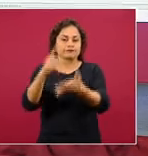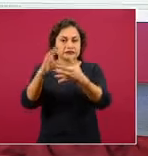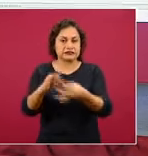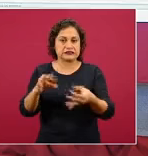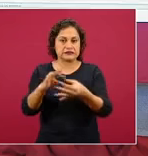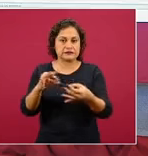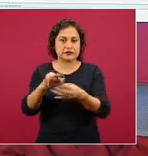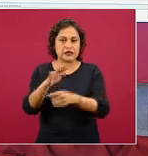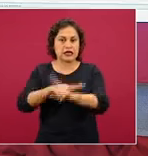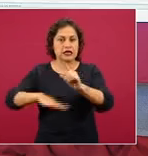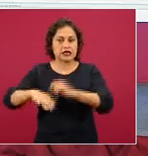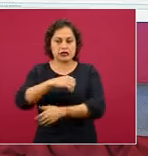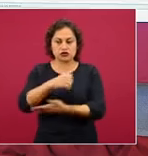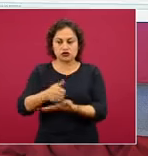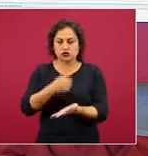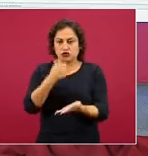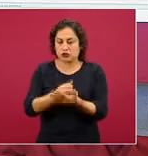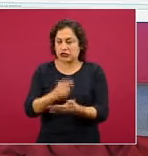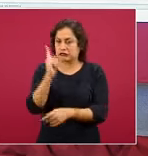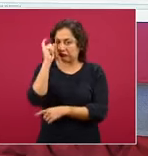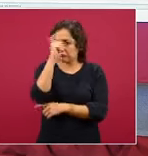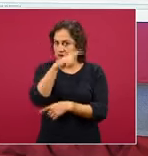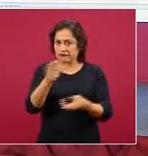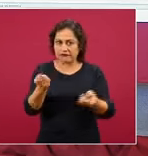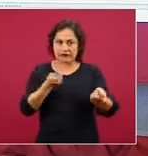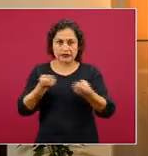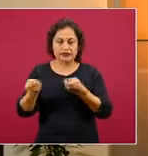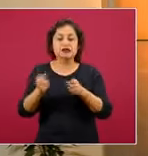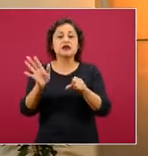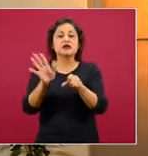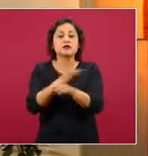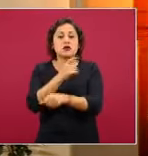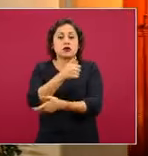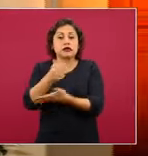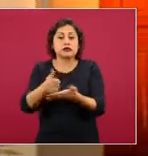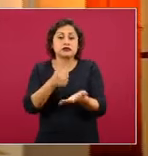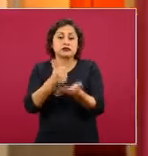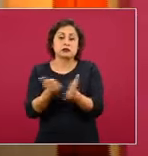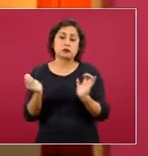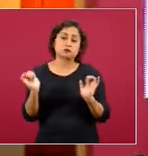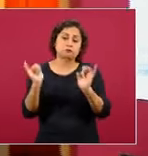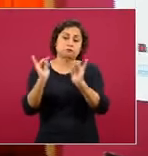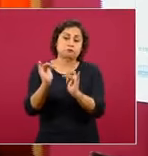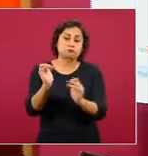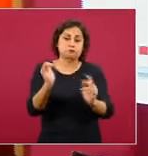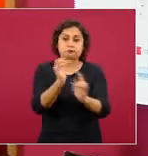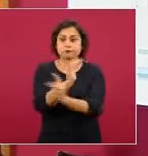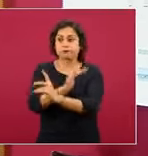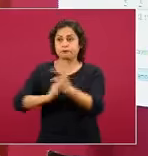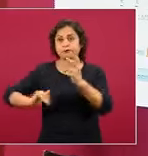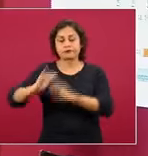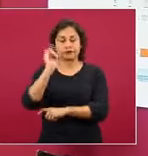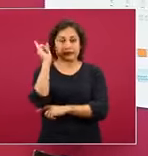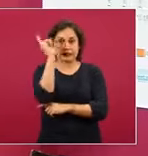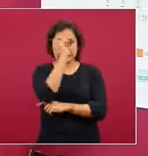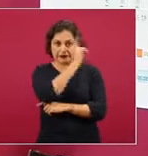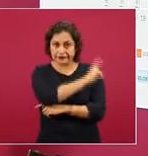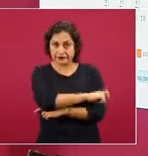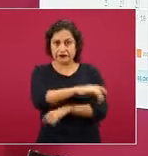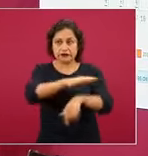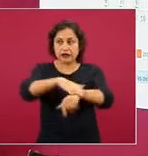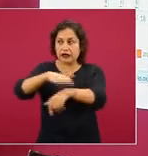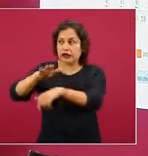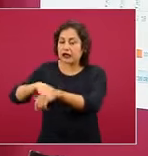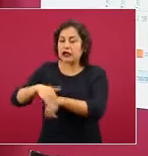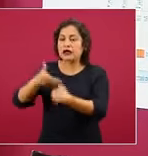control epidémico en estas grandes urbes donde es mucho más difícil lograr las medidas de mitigación